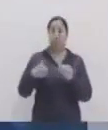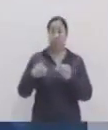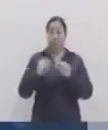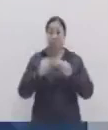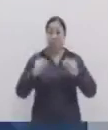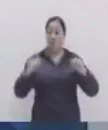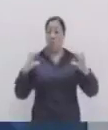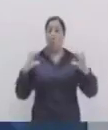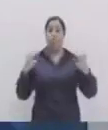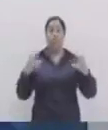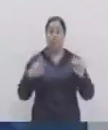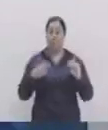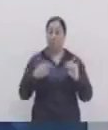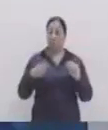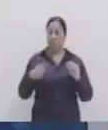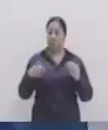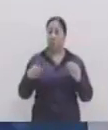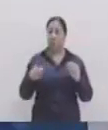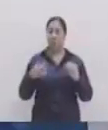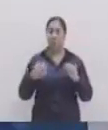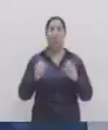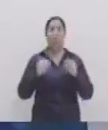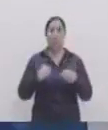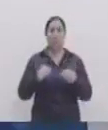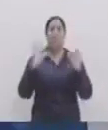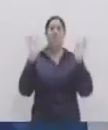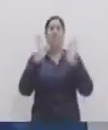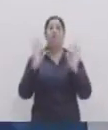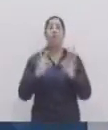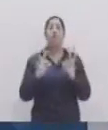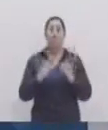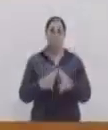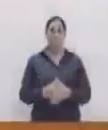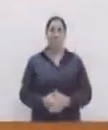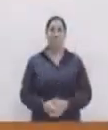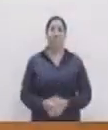de lana, los que nos servirán para dar forma a cada uno de los ángulos.